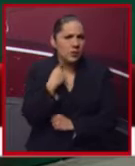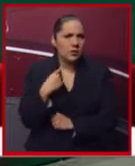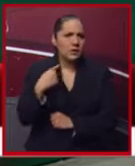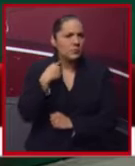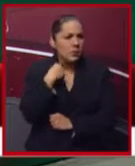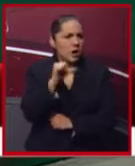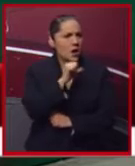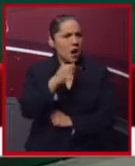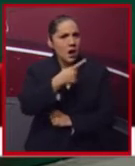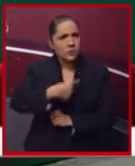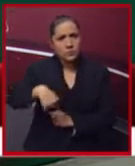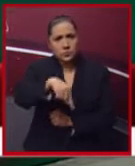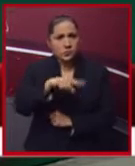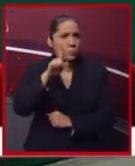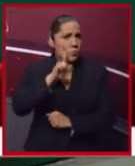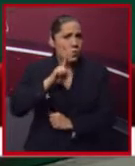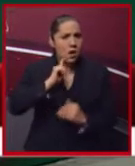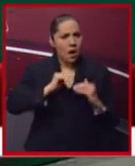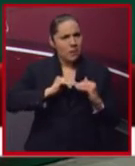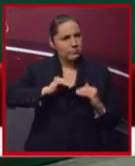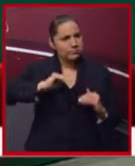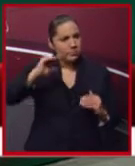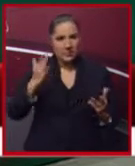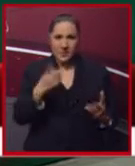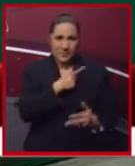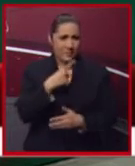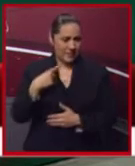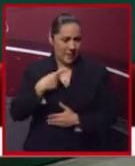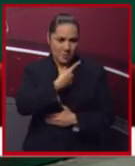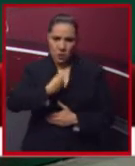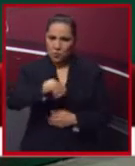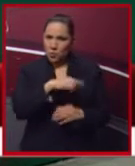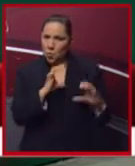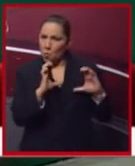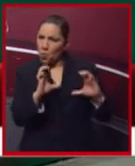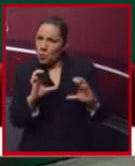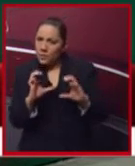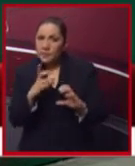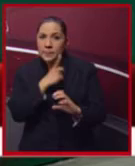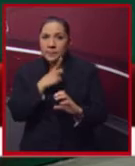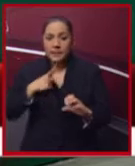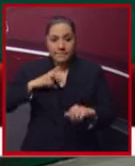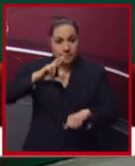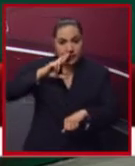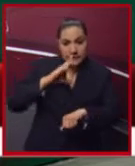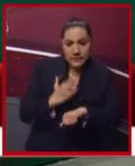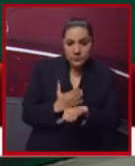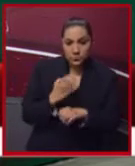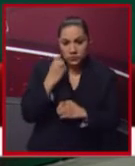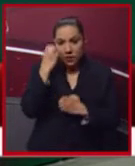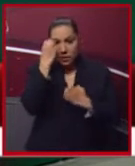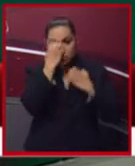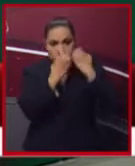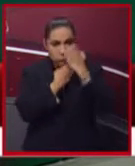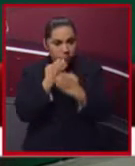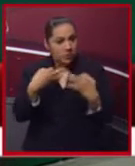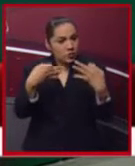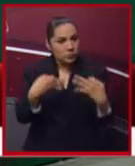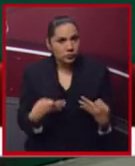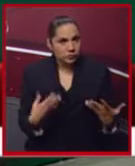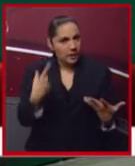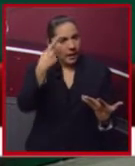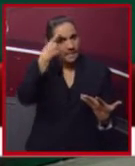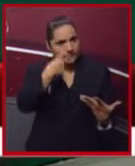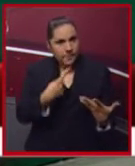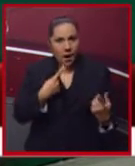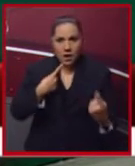ser totalmente responsables y tener muy claros todos los elementos de la discusión para proceder